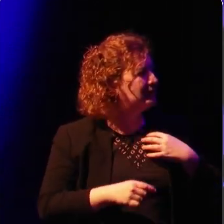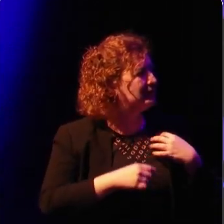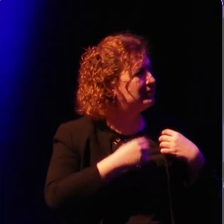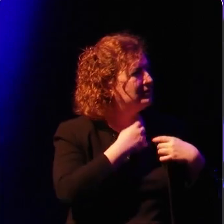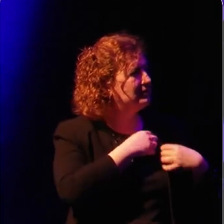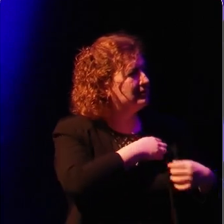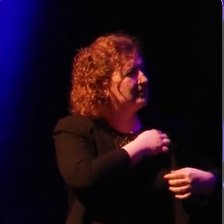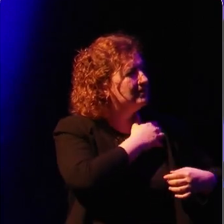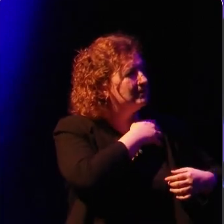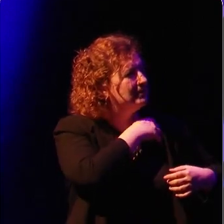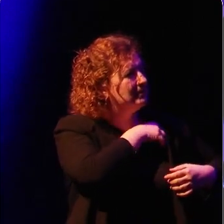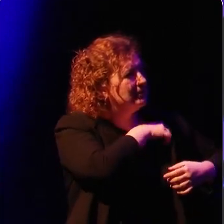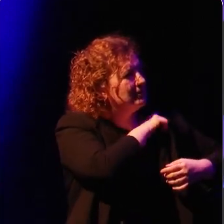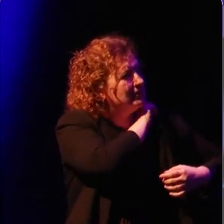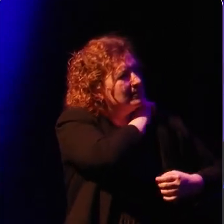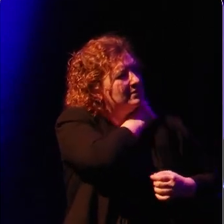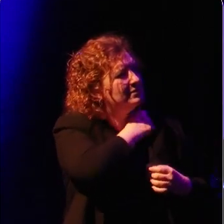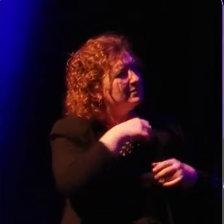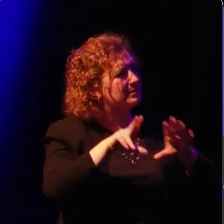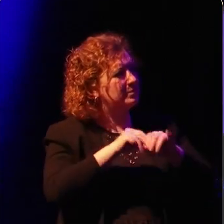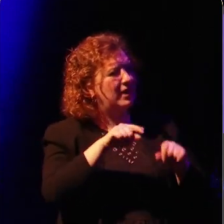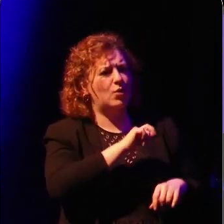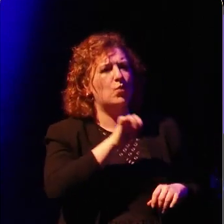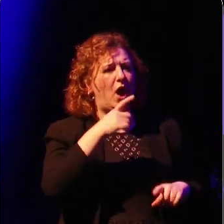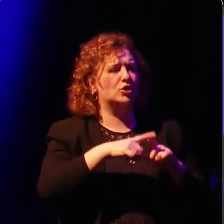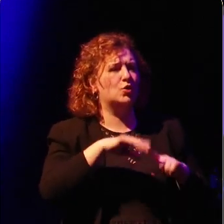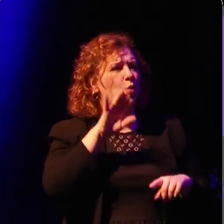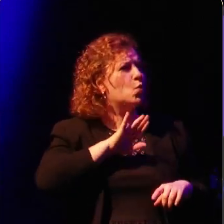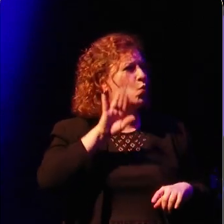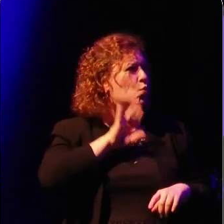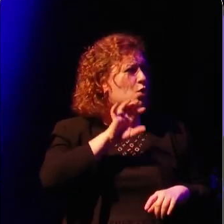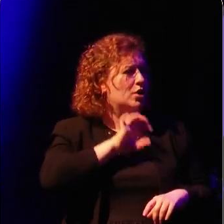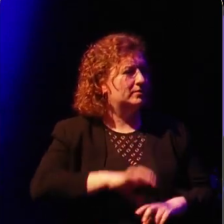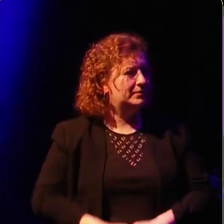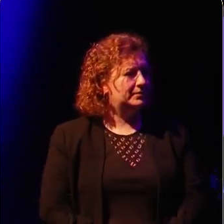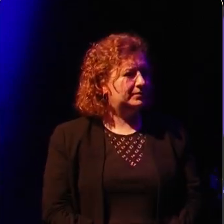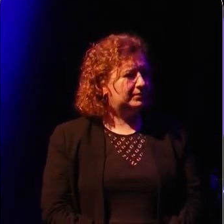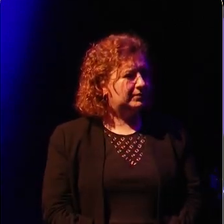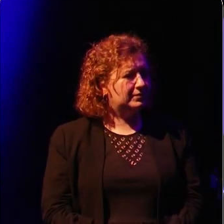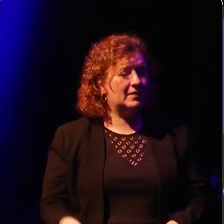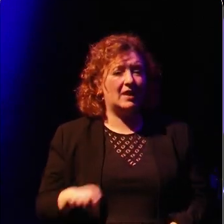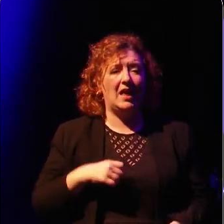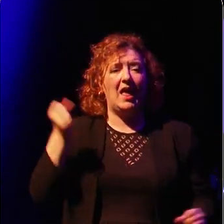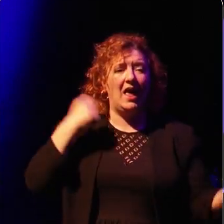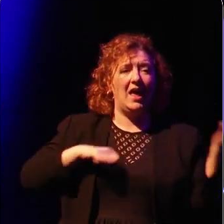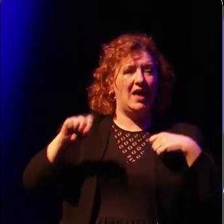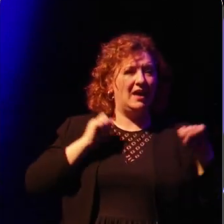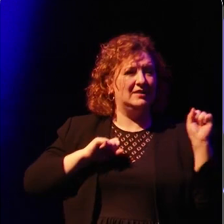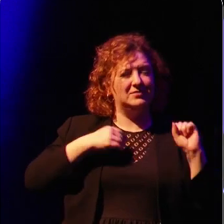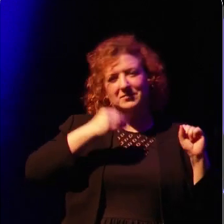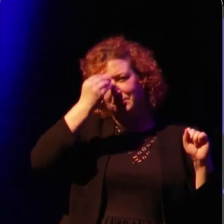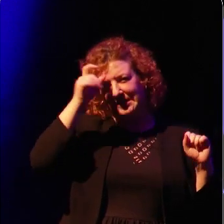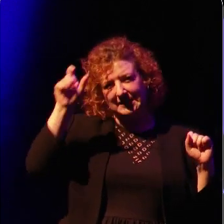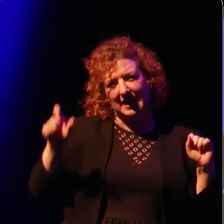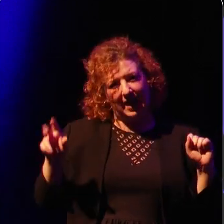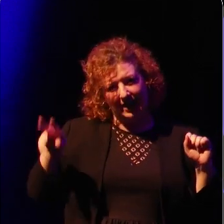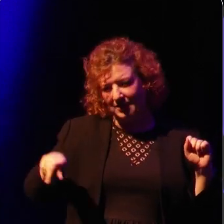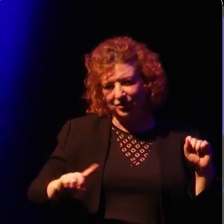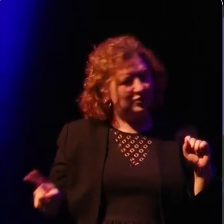encontrando algo curioso. En primer lugar, que parece que el actor de Matrix no es el que vosotros